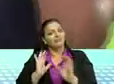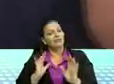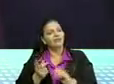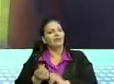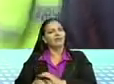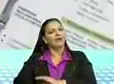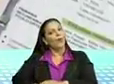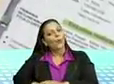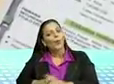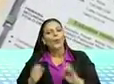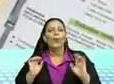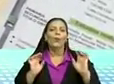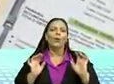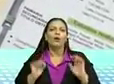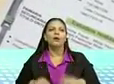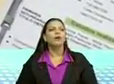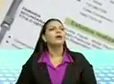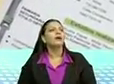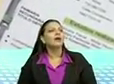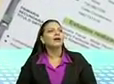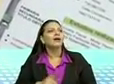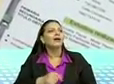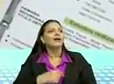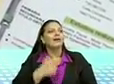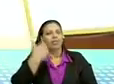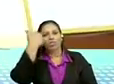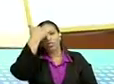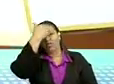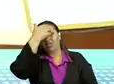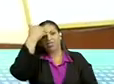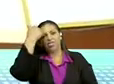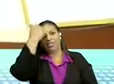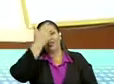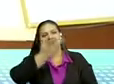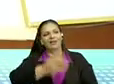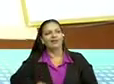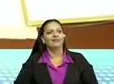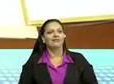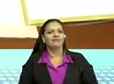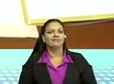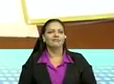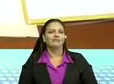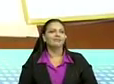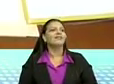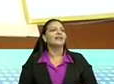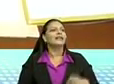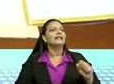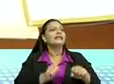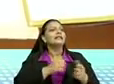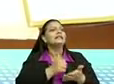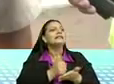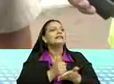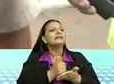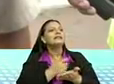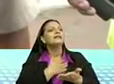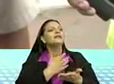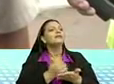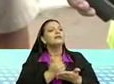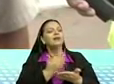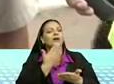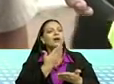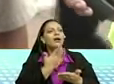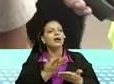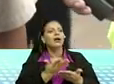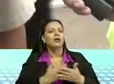confianza y caen ingenuamente en las garras de estos malos ecuatorianos, como esta mala mujer